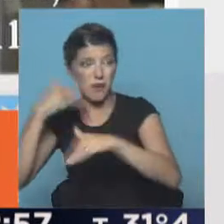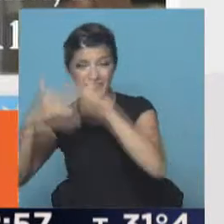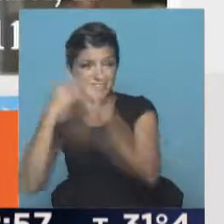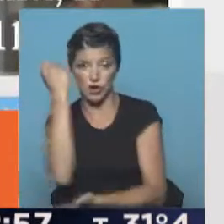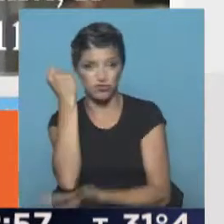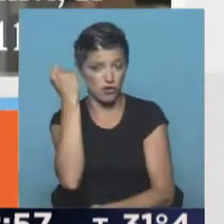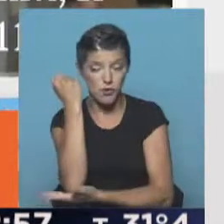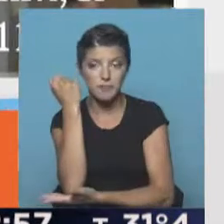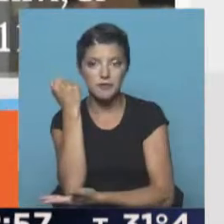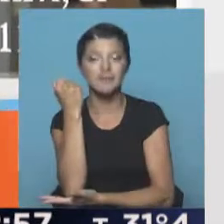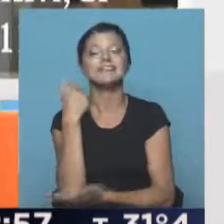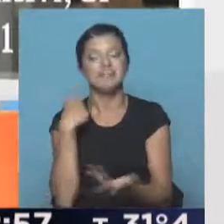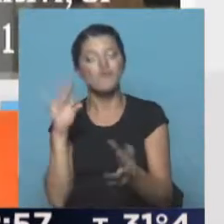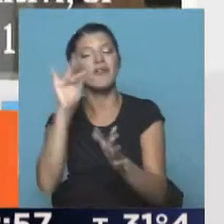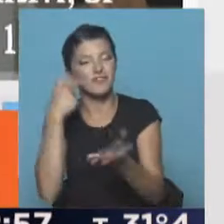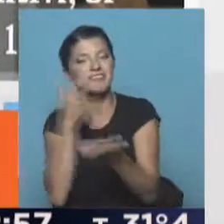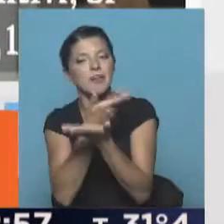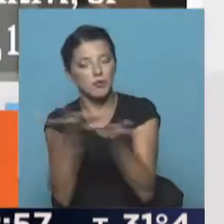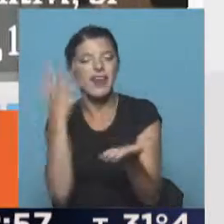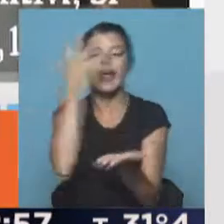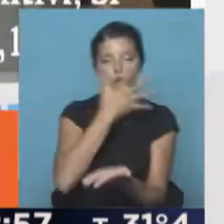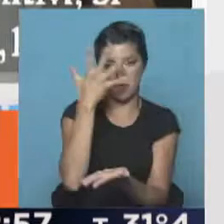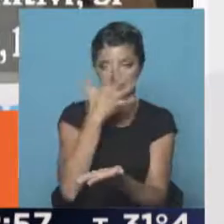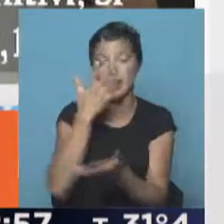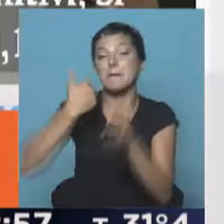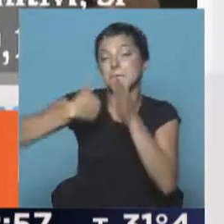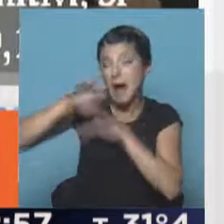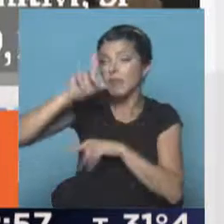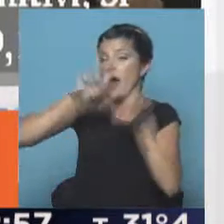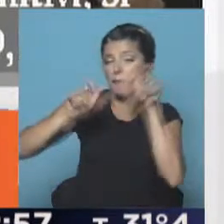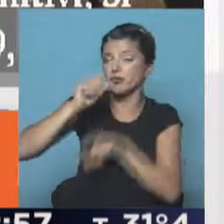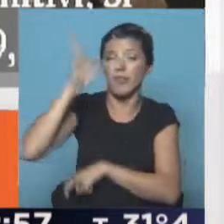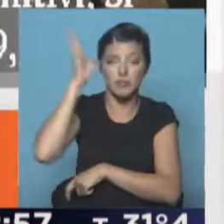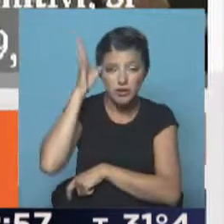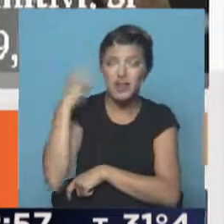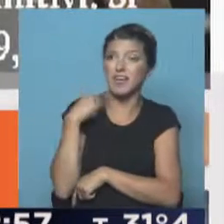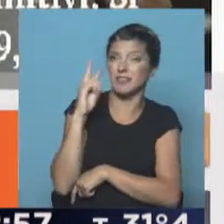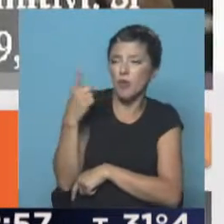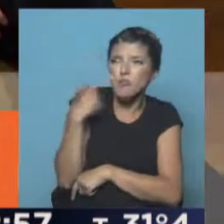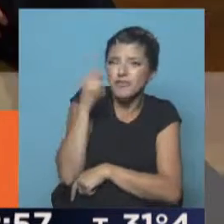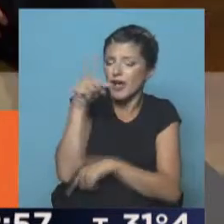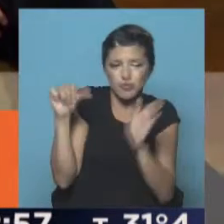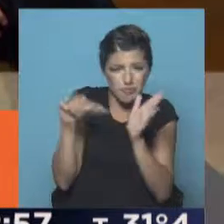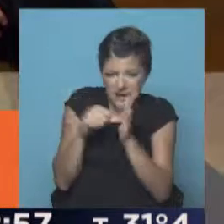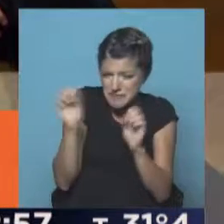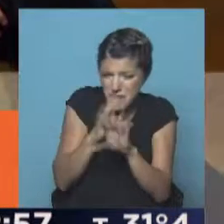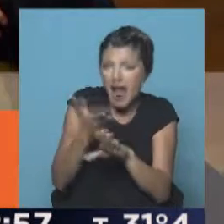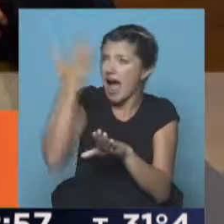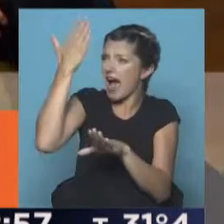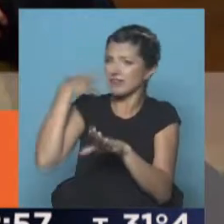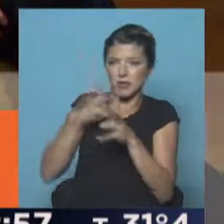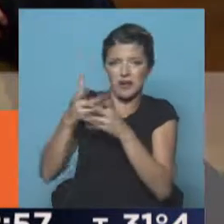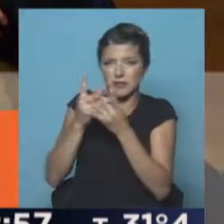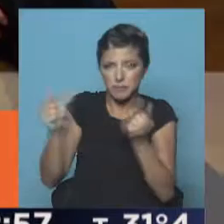económico fue muy difícil de vender, sobre todo a generaciones italianas que vieron a un país devastado por la posguerra transformarse